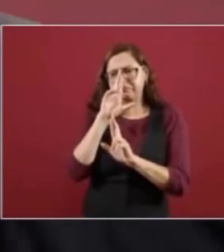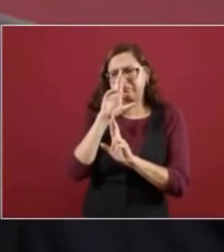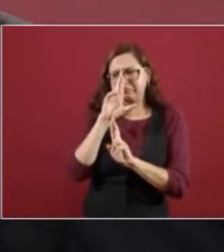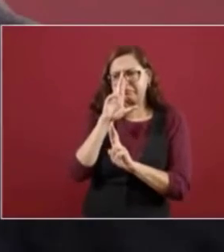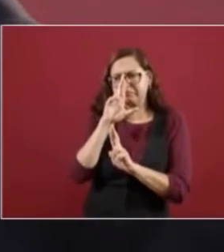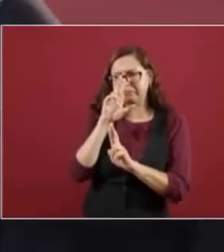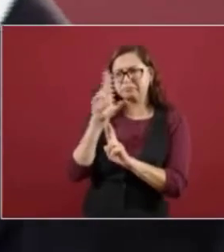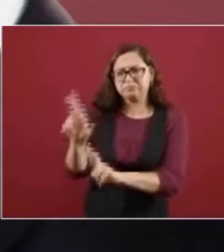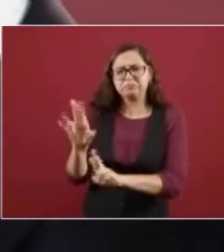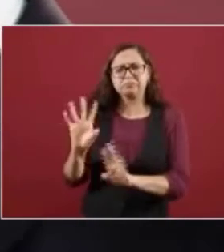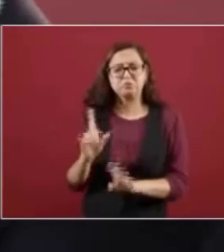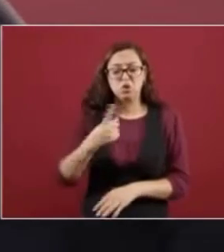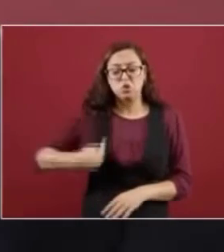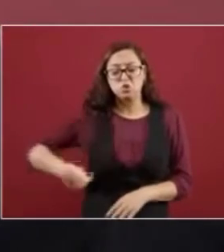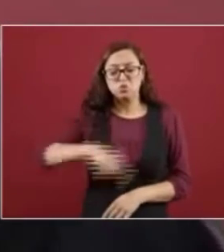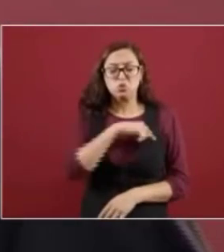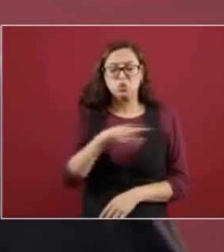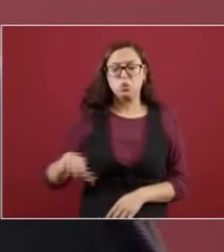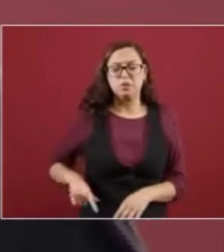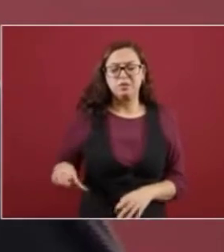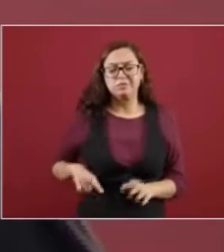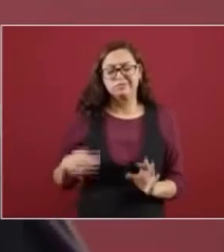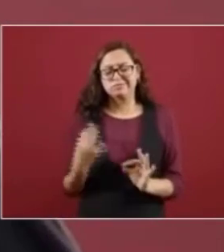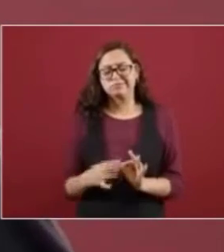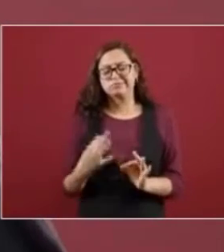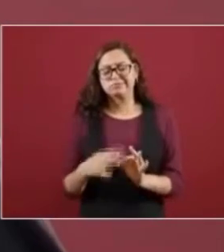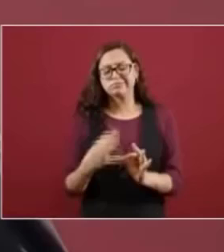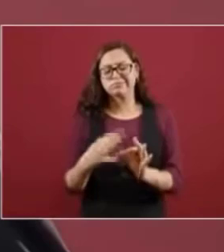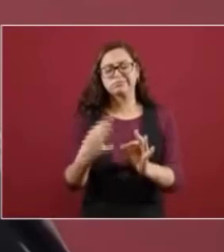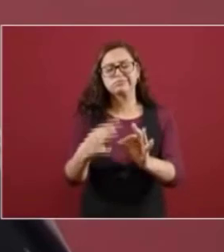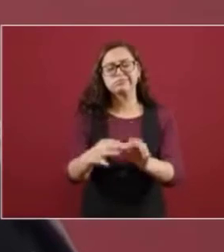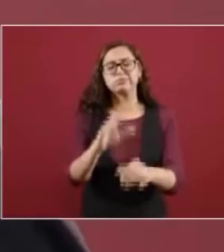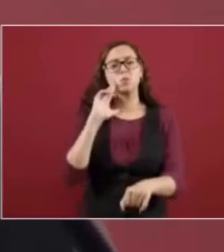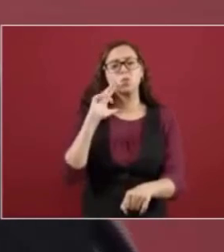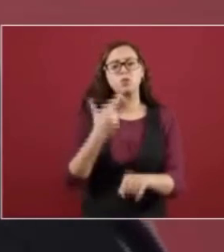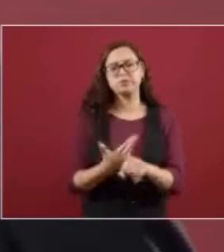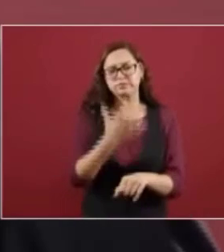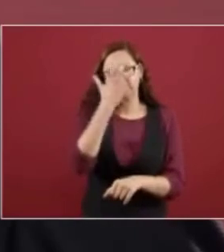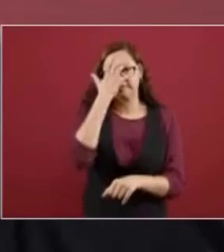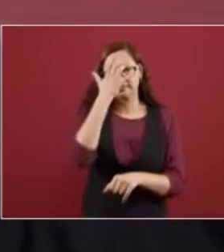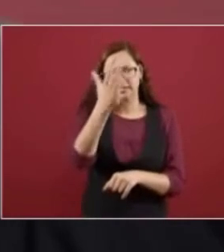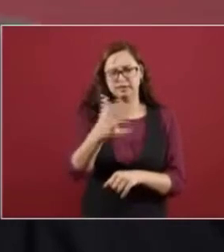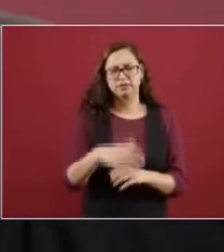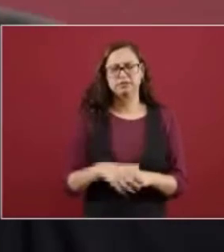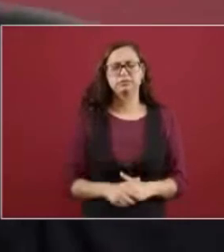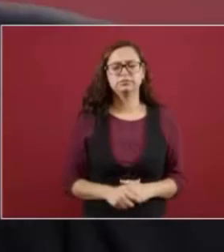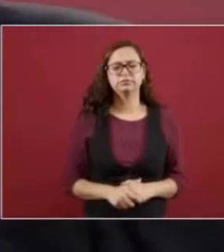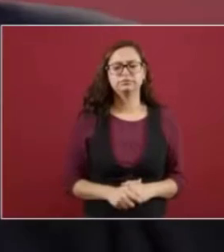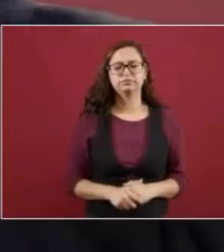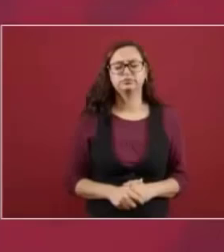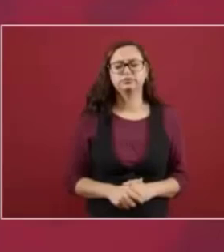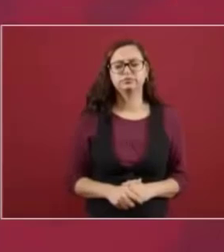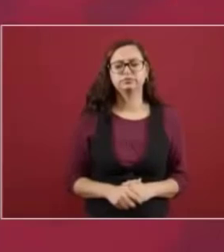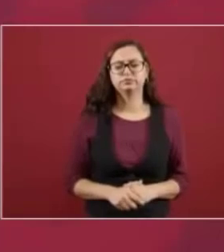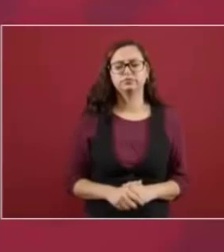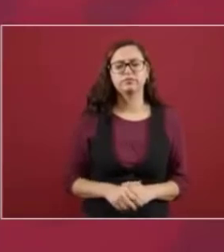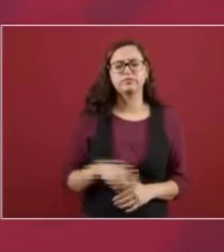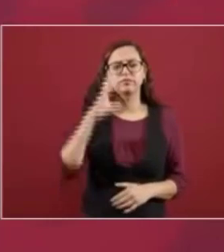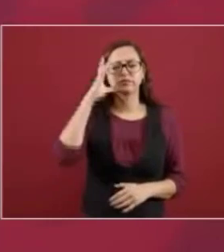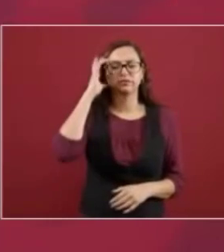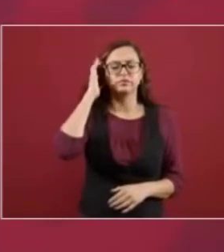con seriedad sin embargo eh yo considero